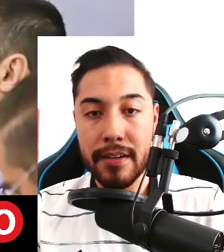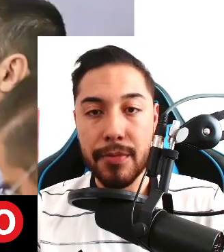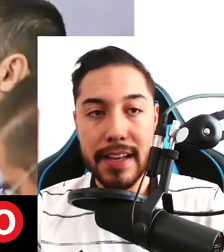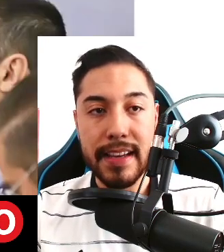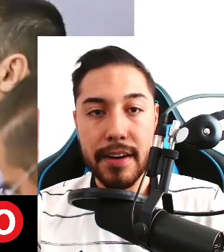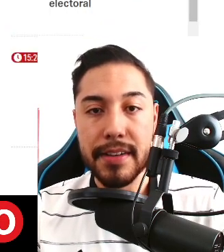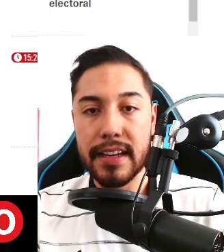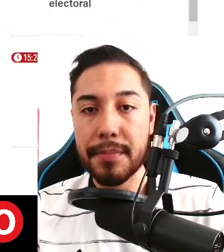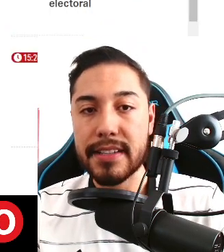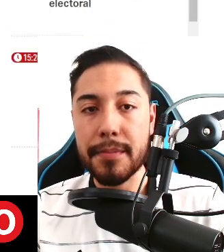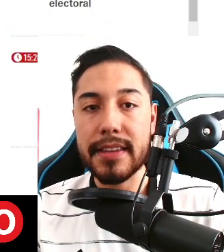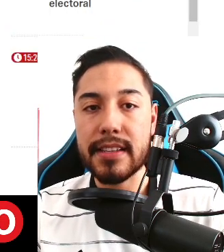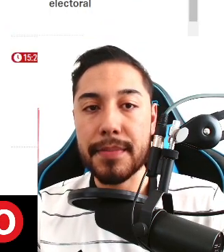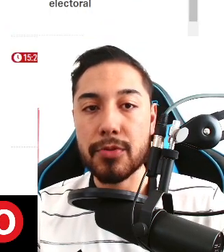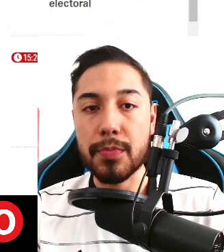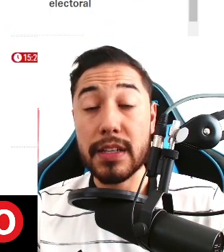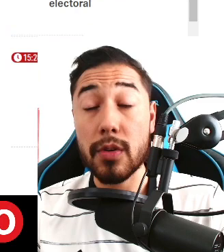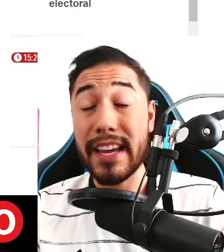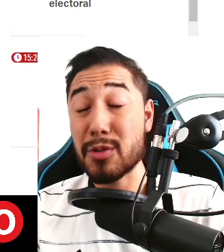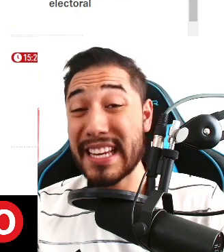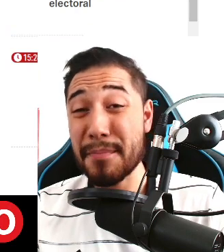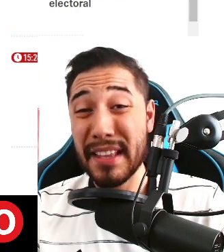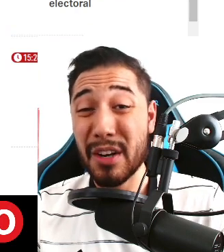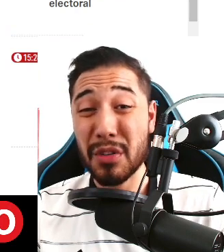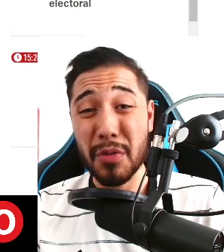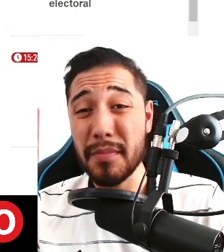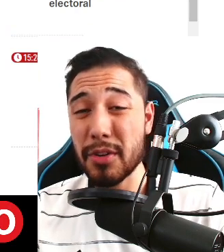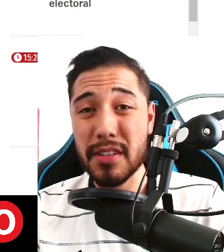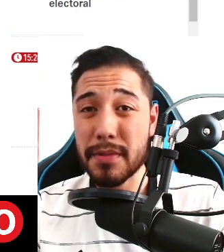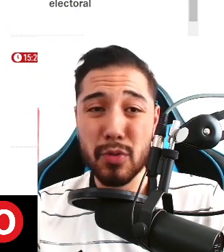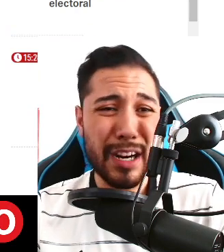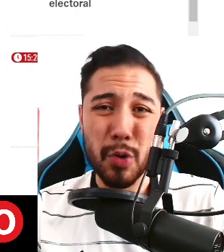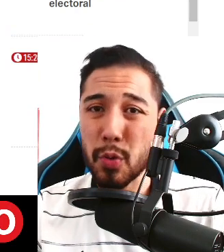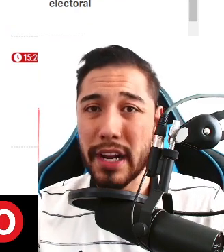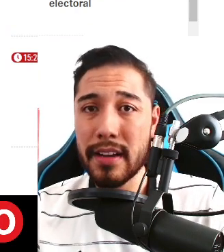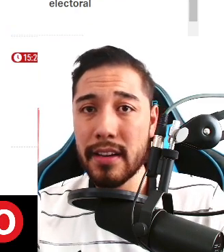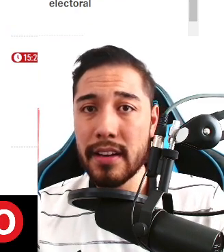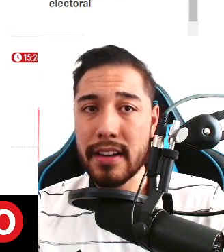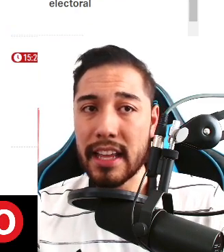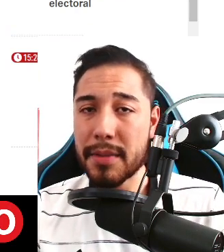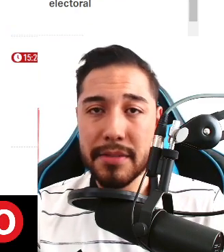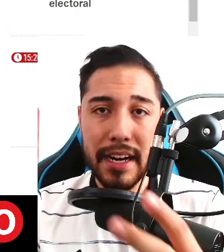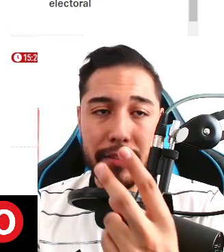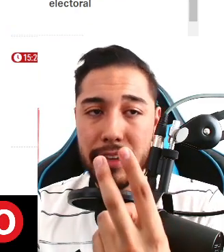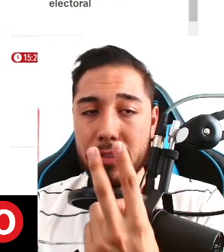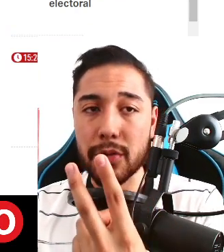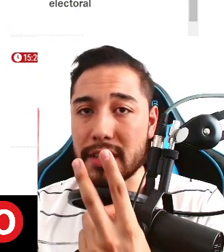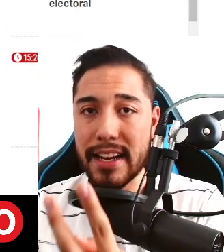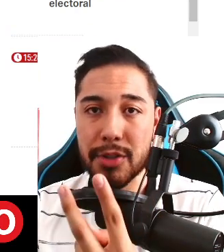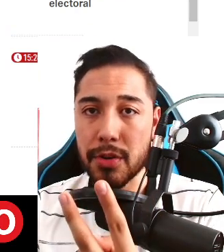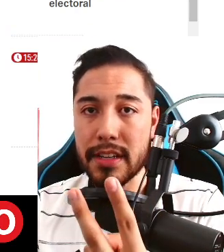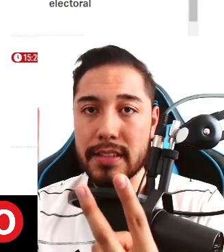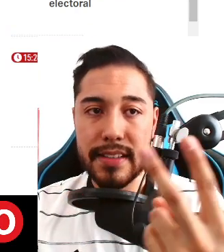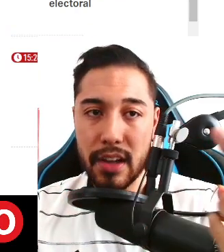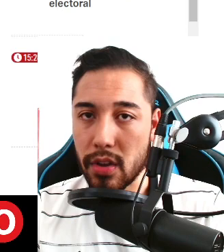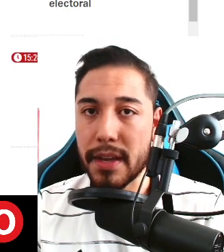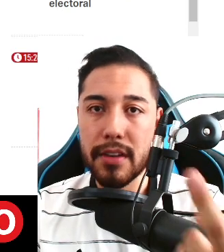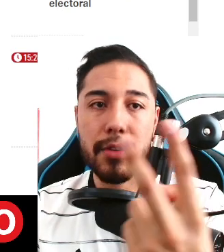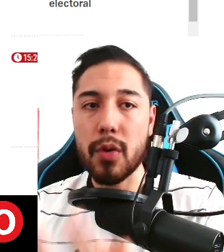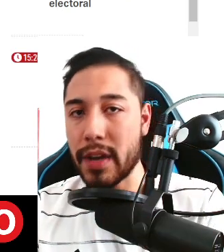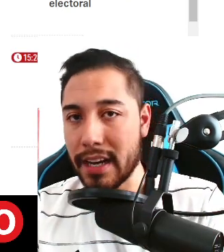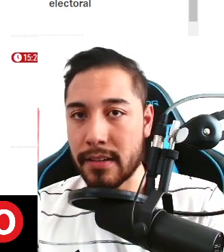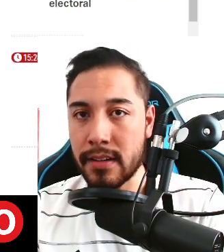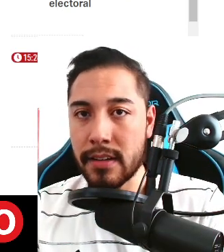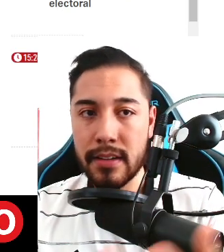morena fuese a revisar precisamente este presupuesto ellos quieren 24 mil millones después una locura nada más va a haber dos elecciones estado de